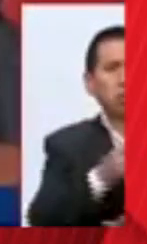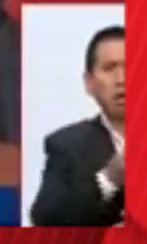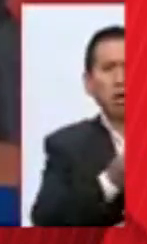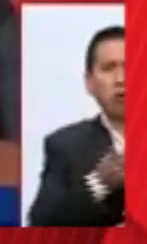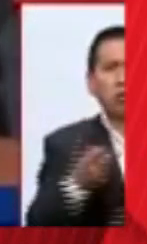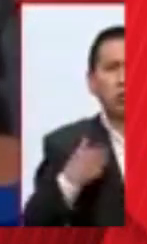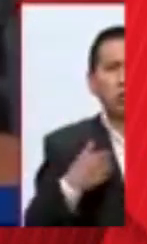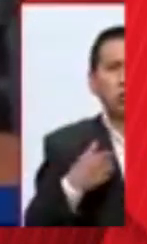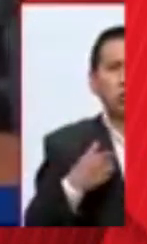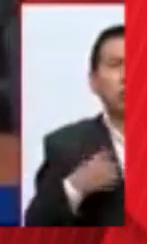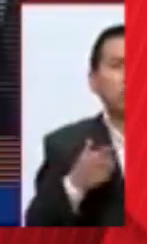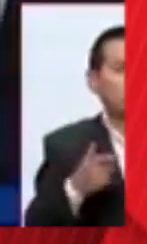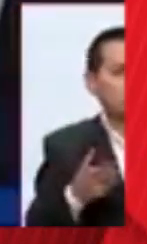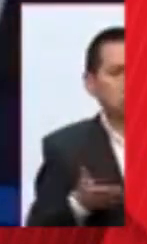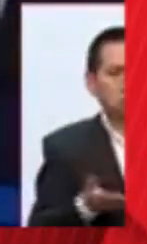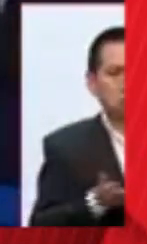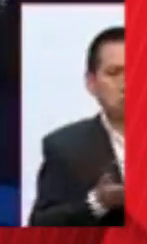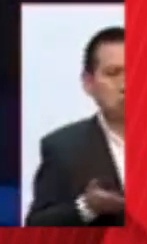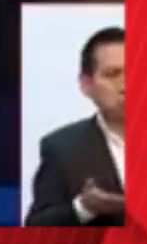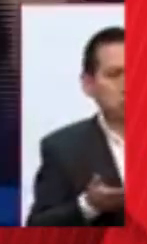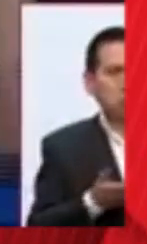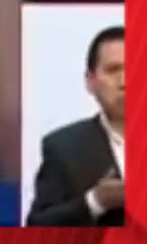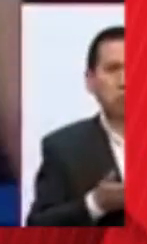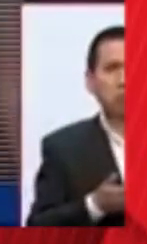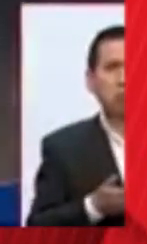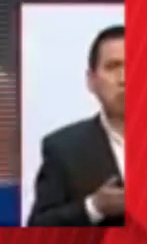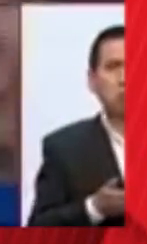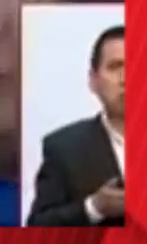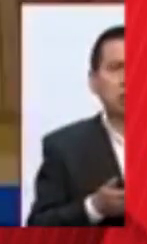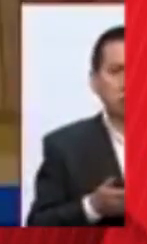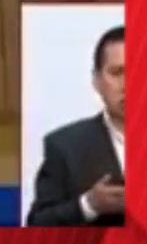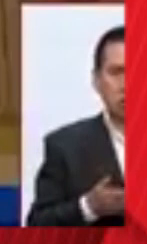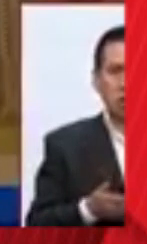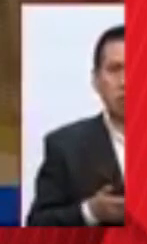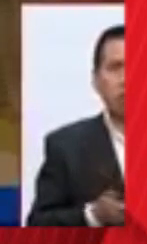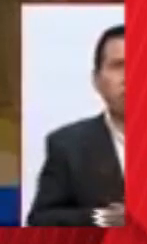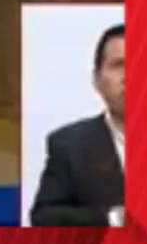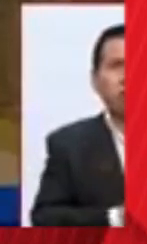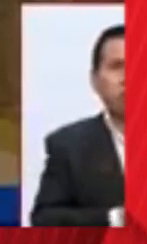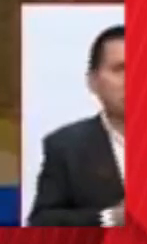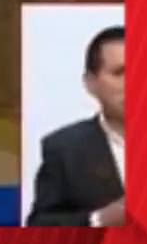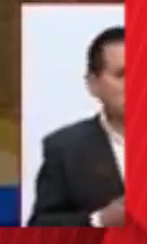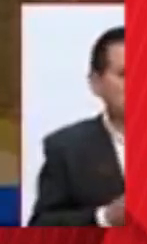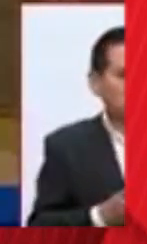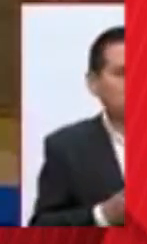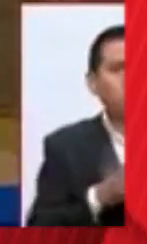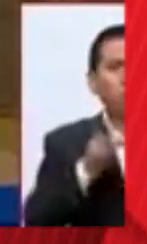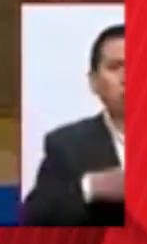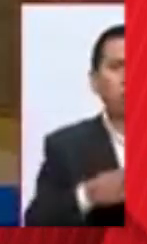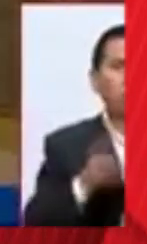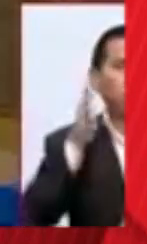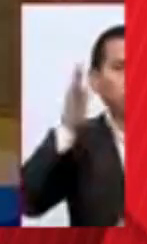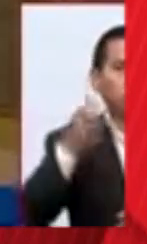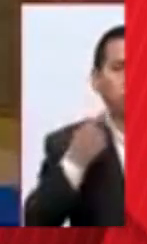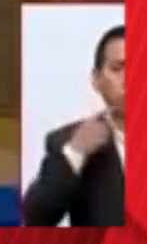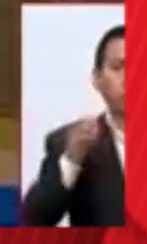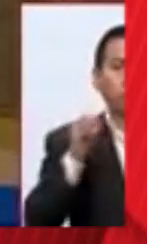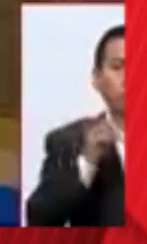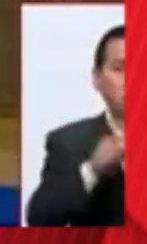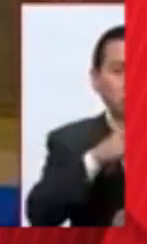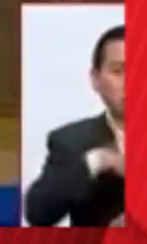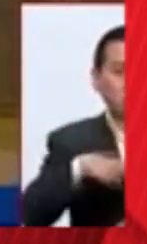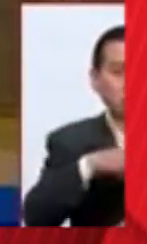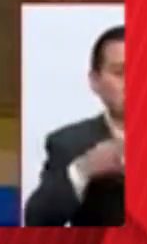de Brasil hacia Bolivia, avionetas, eso se va a saber oportunamente sobre